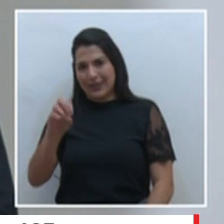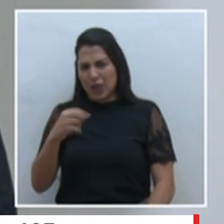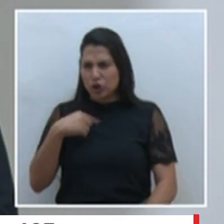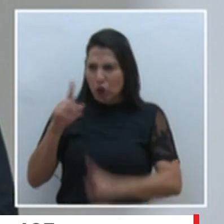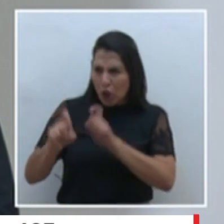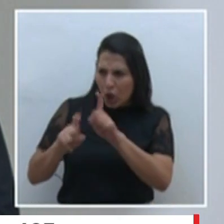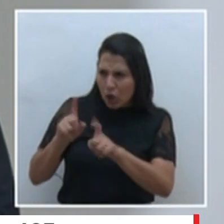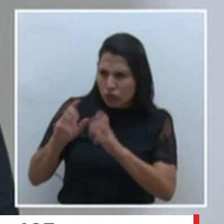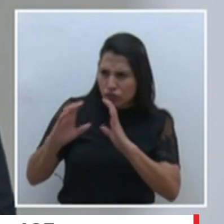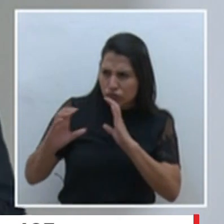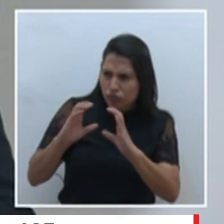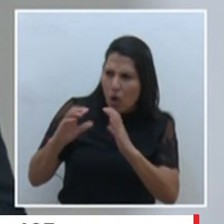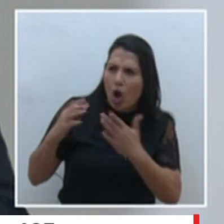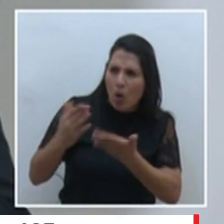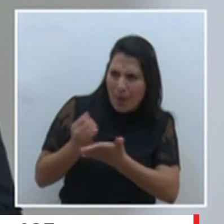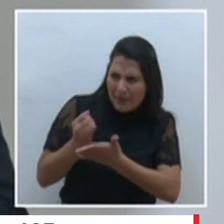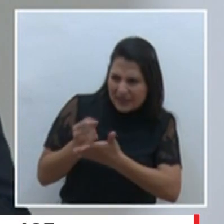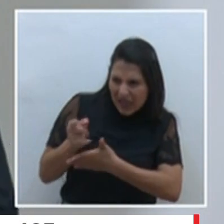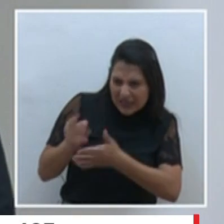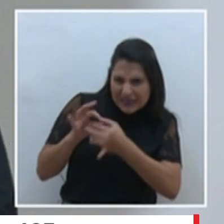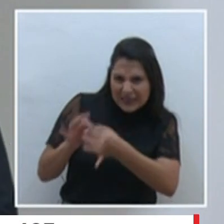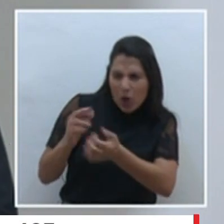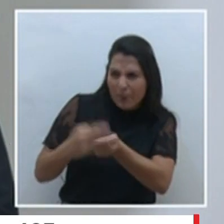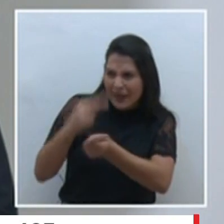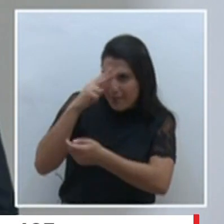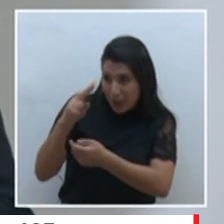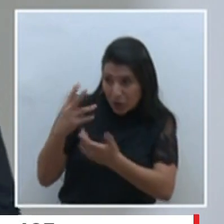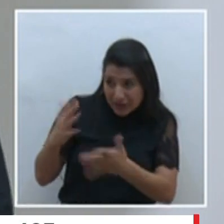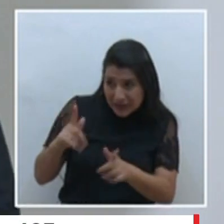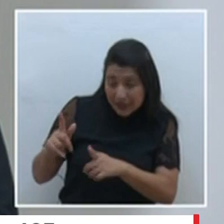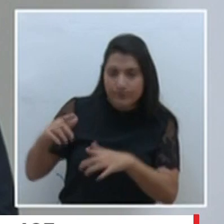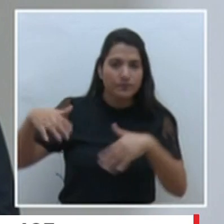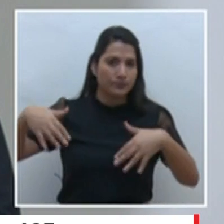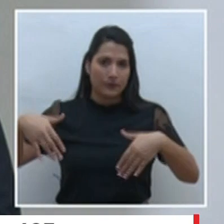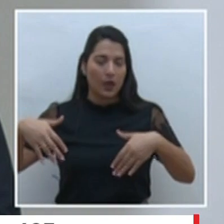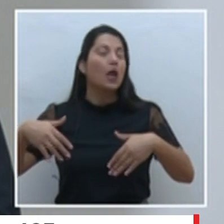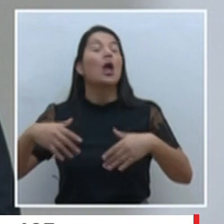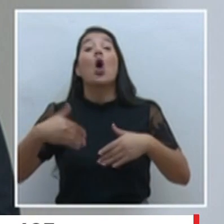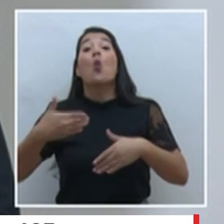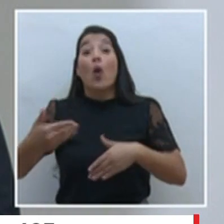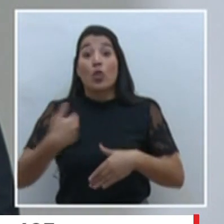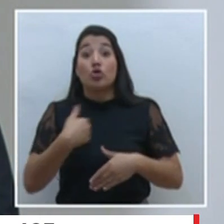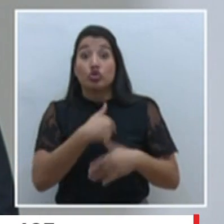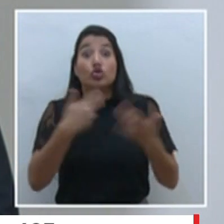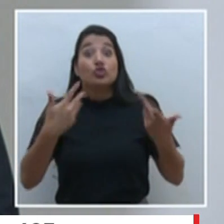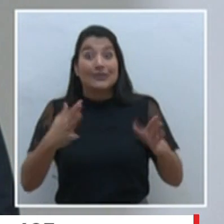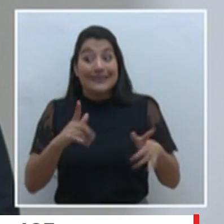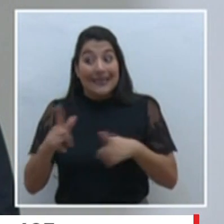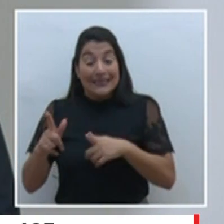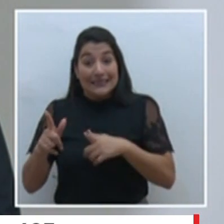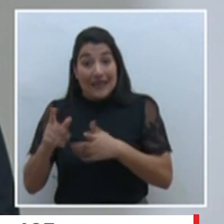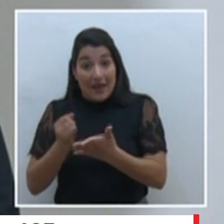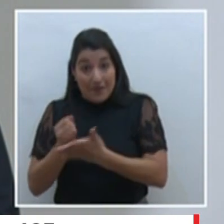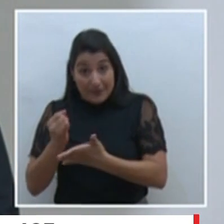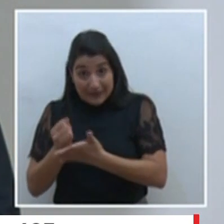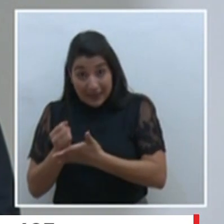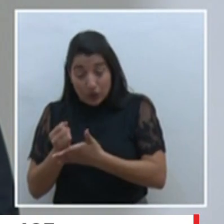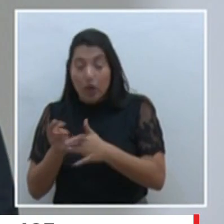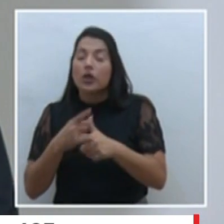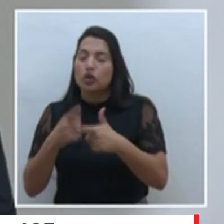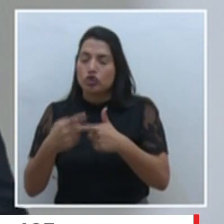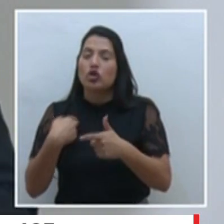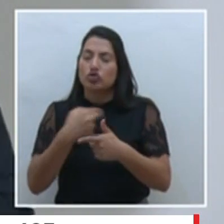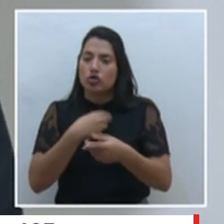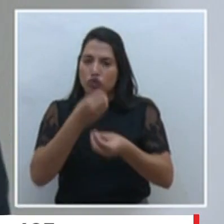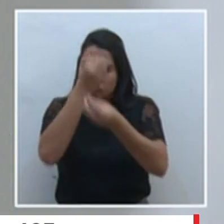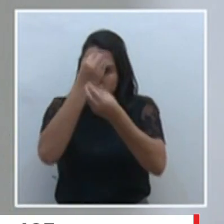la investigación como tal. En el momento que la tengamos toda formalmente, la haremos saber con total transparencia respecto a cuál es el resultado de la misma.